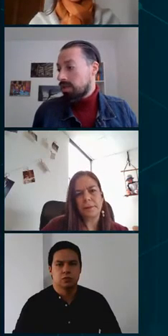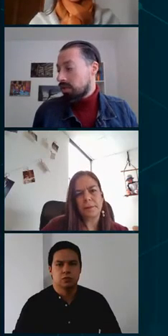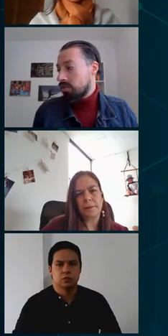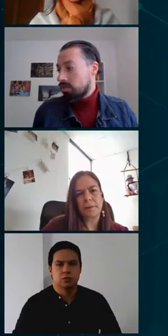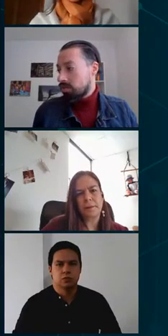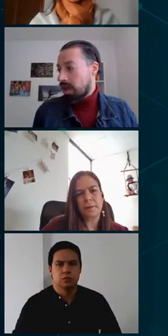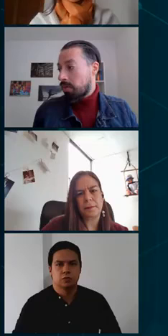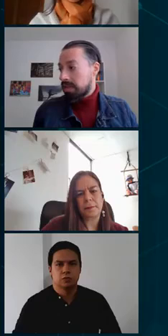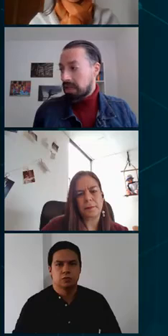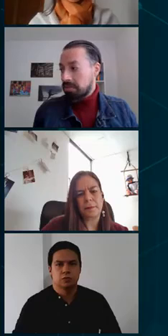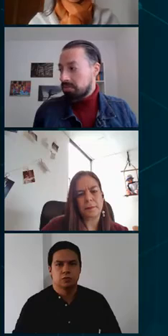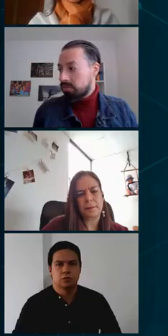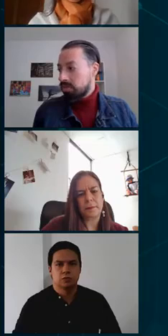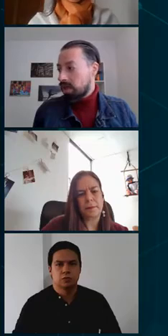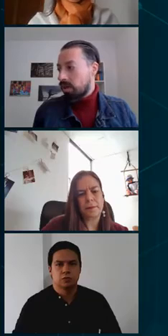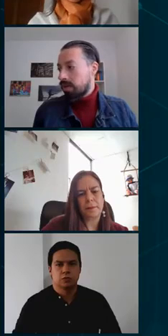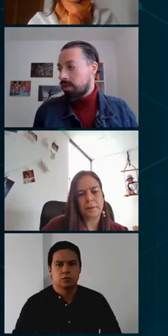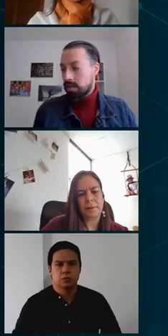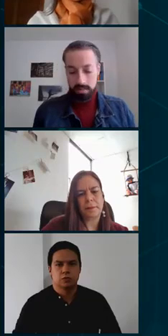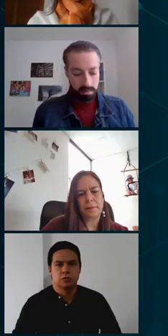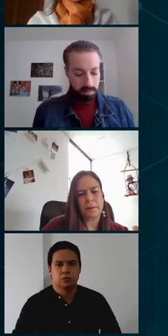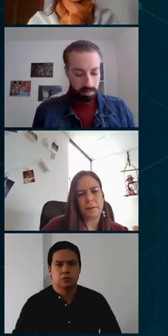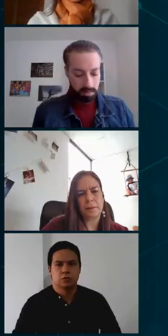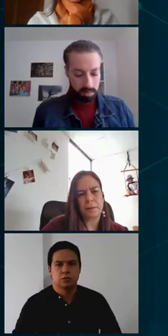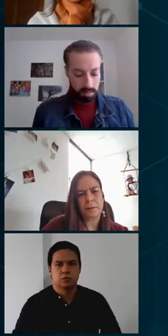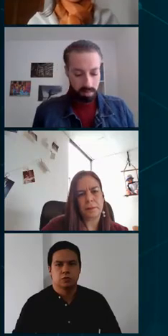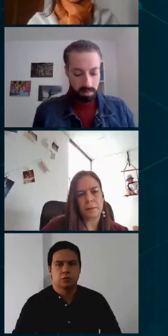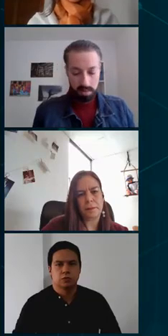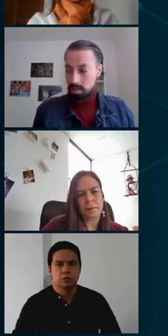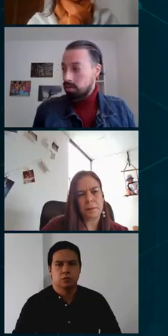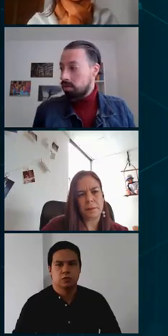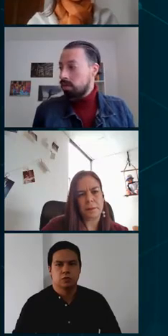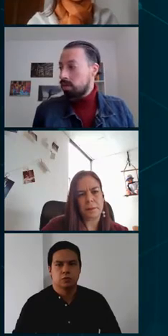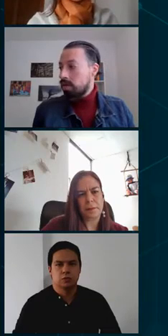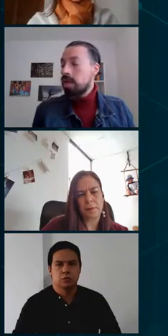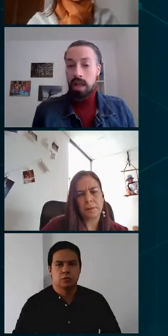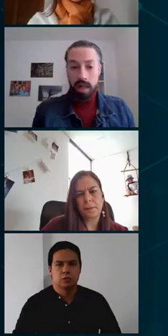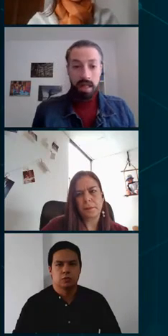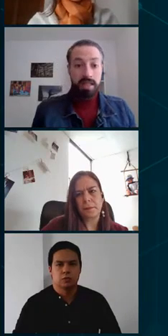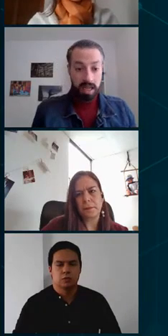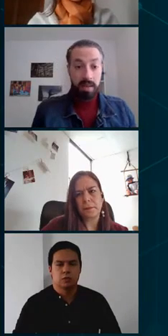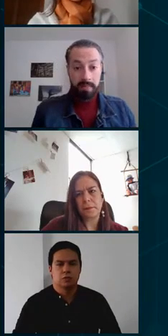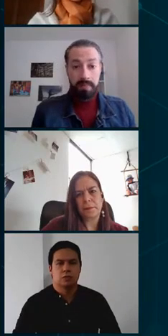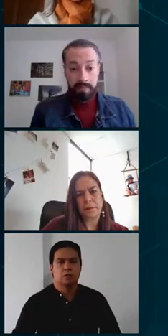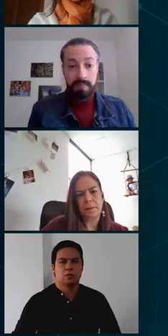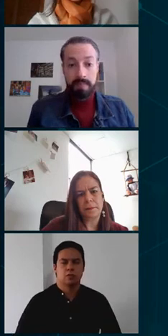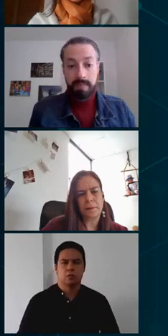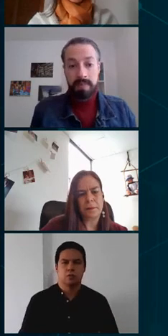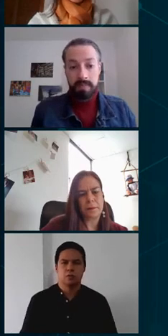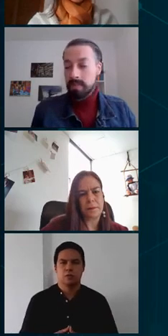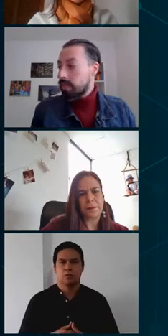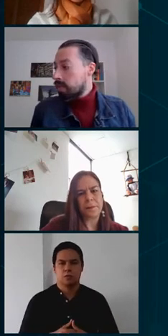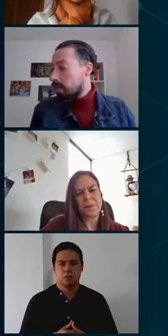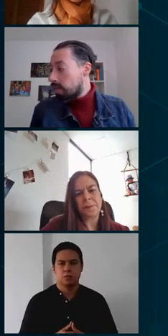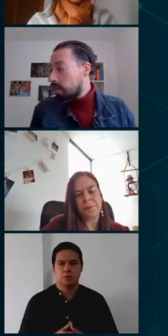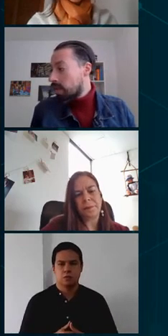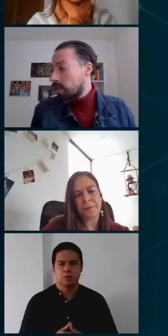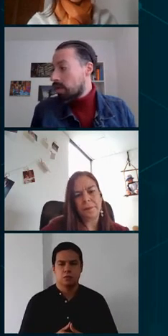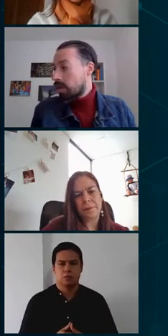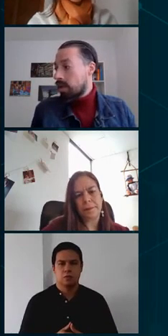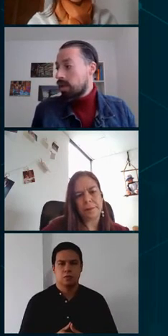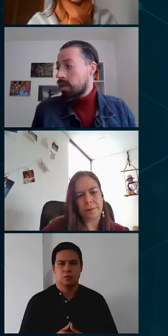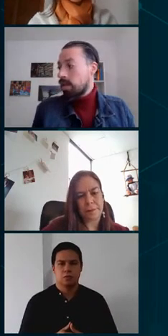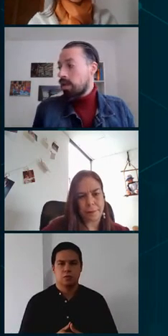aerosoles automáticos, se da cuenta. Estás elaborando esa más abajo, ¿cierto? Sí.